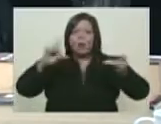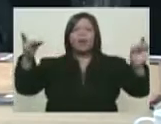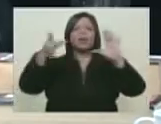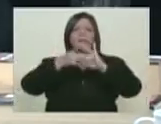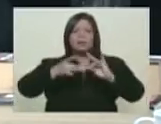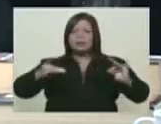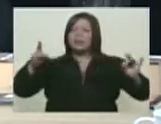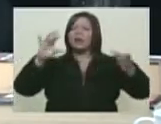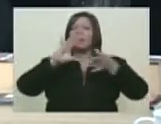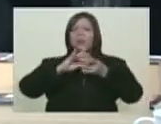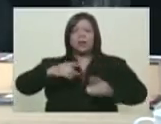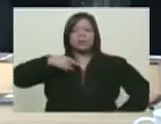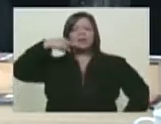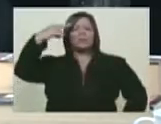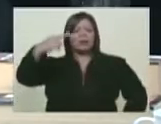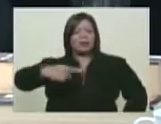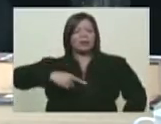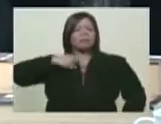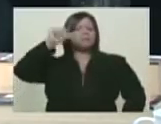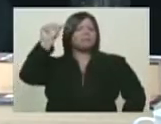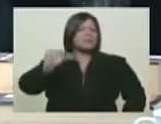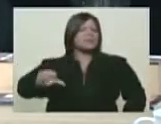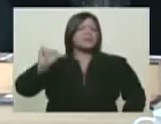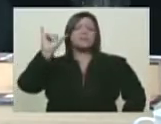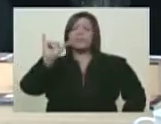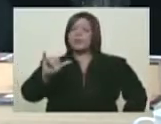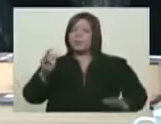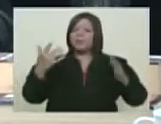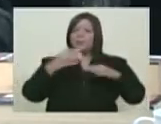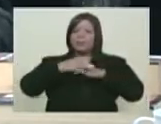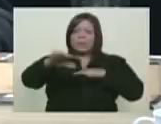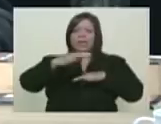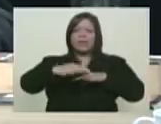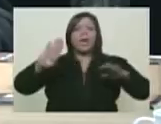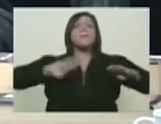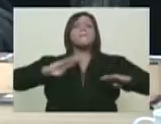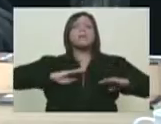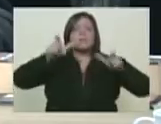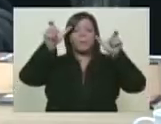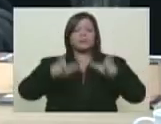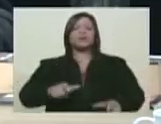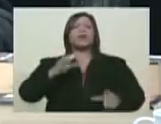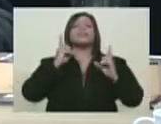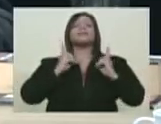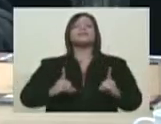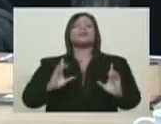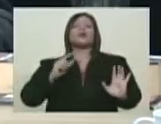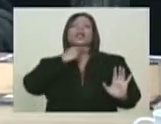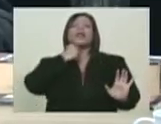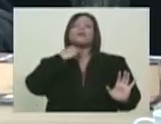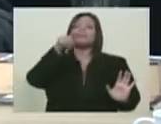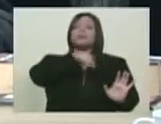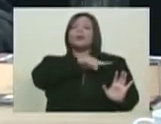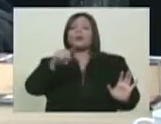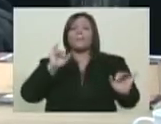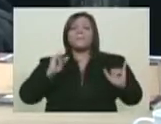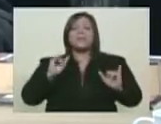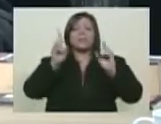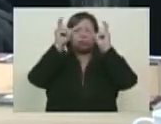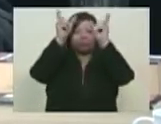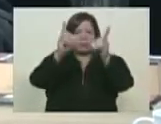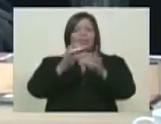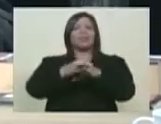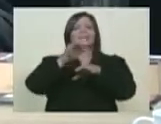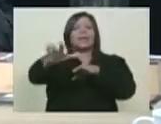hechos, cuéntale cuando hay versiones, cuéntale las contradicciones y deja que el lector decida, ¿no? Así es, así es. Bueno, yo me